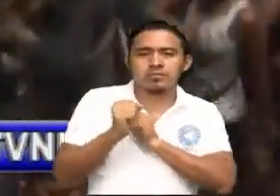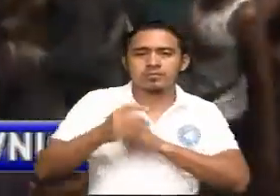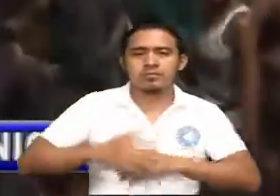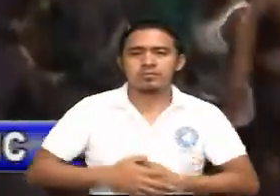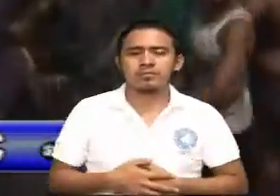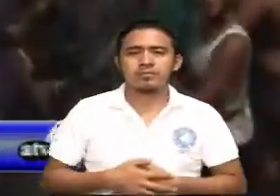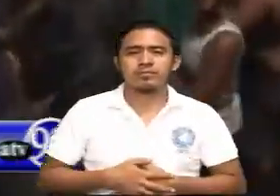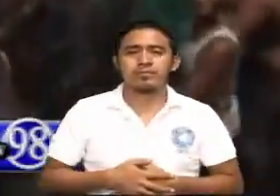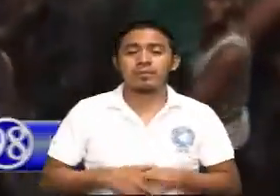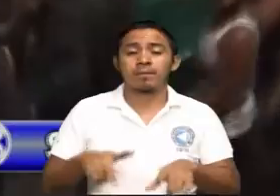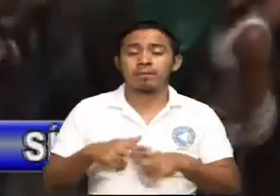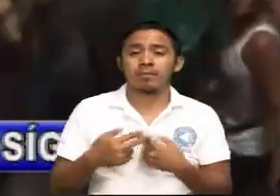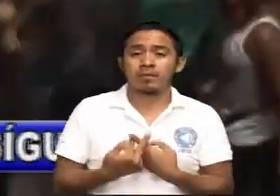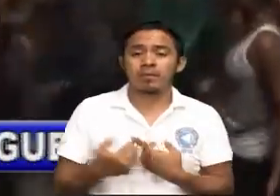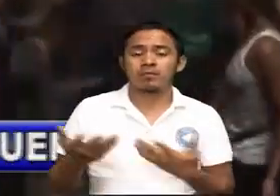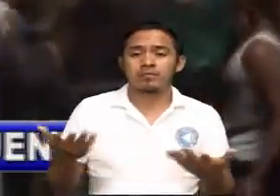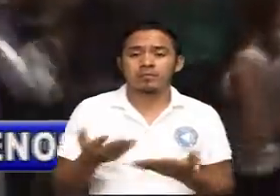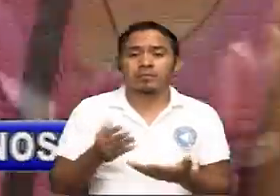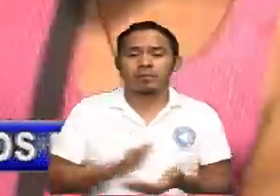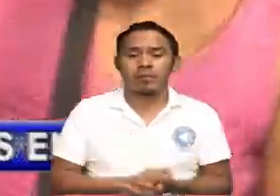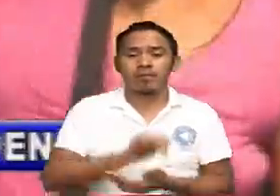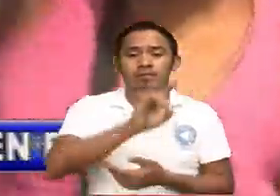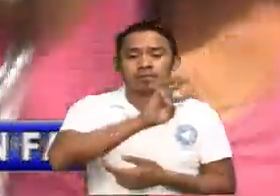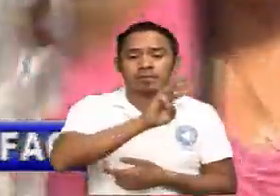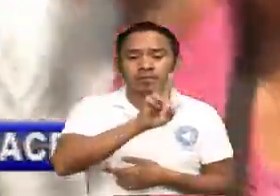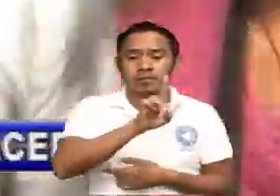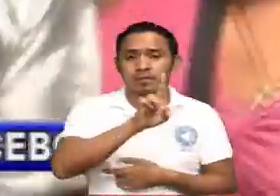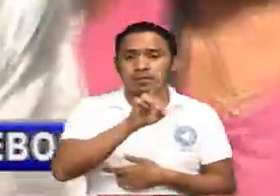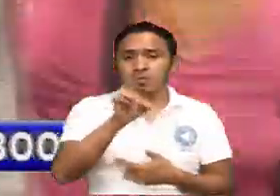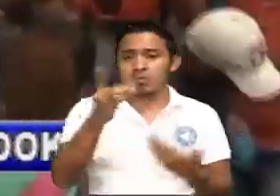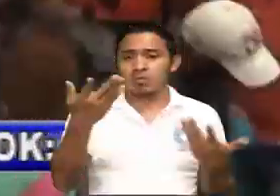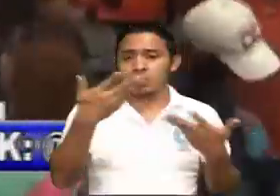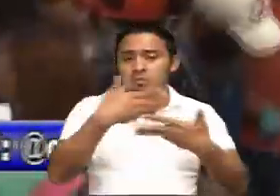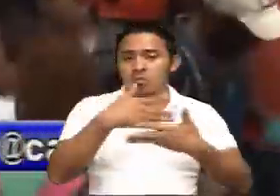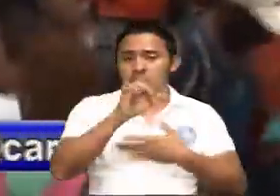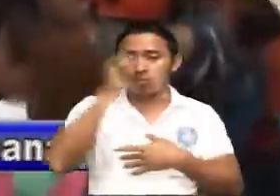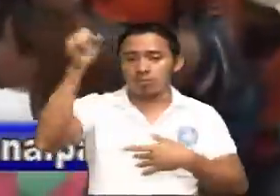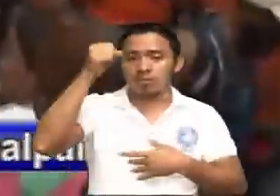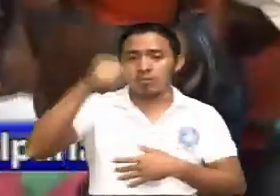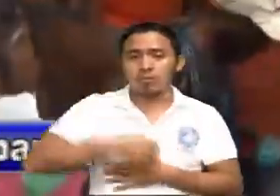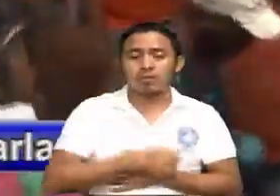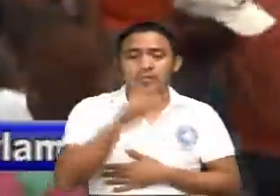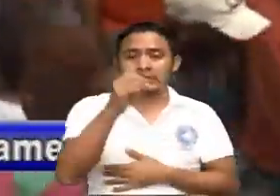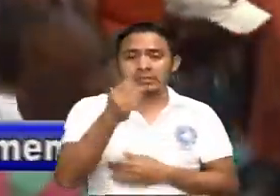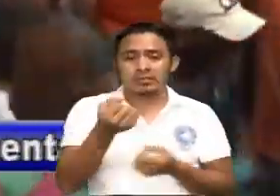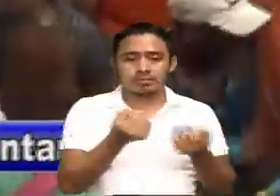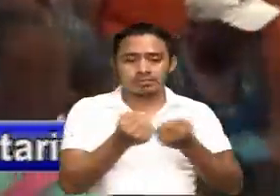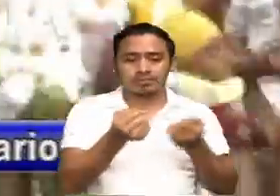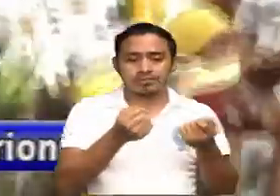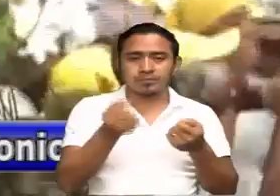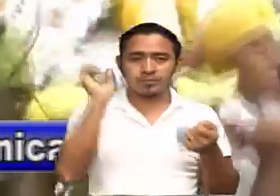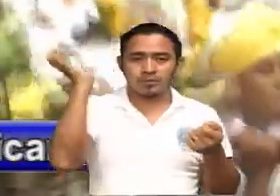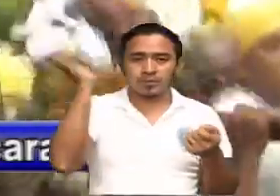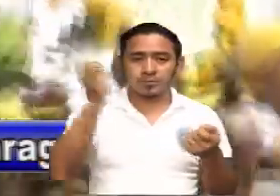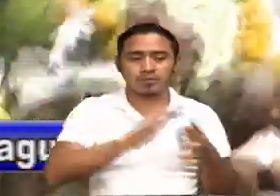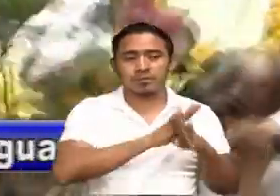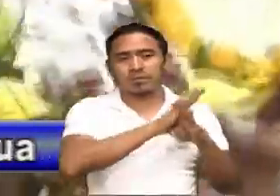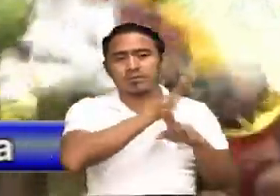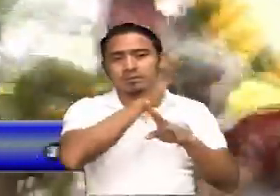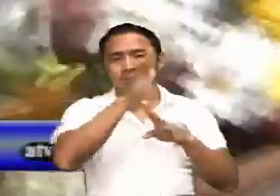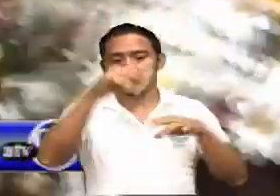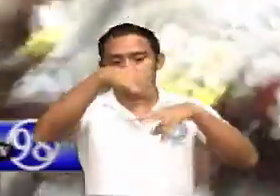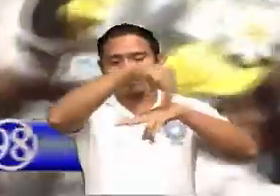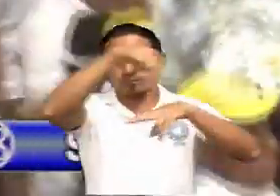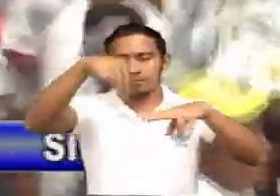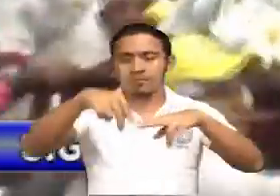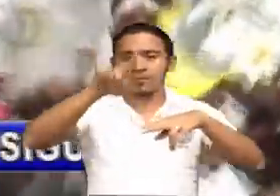Nicaragüense, iniciando el 31 de julio con la vela del barco con 10 unidades, hasta la bajada de la